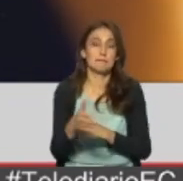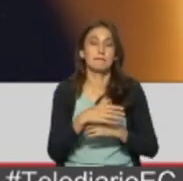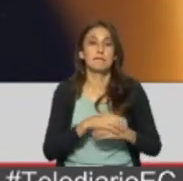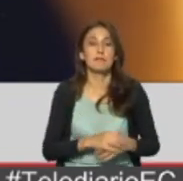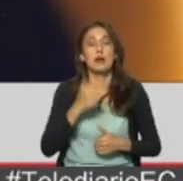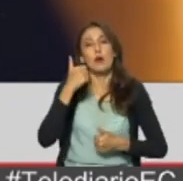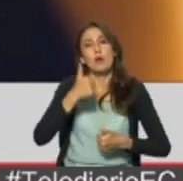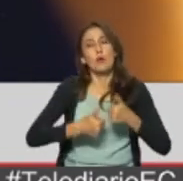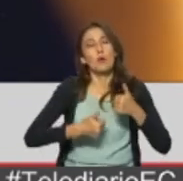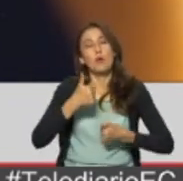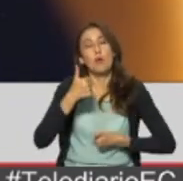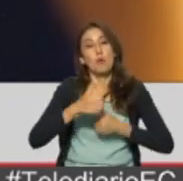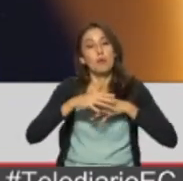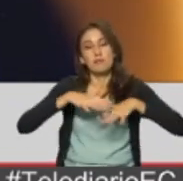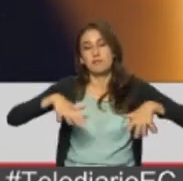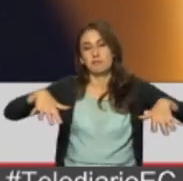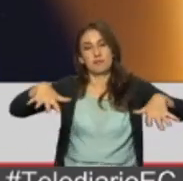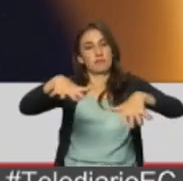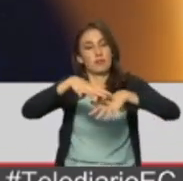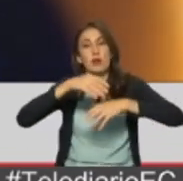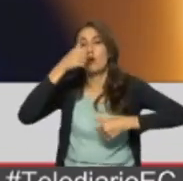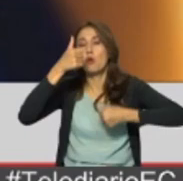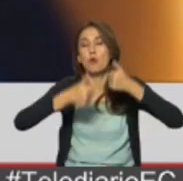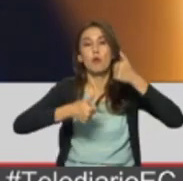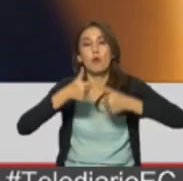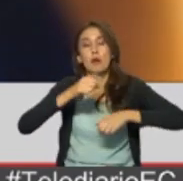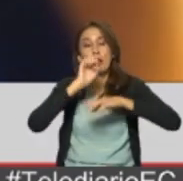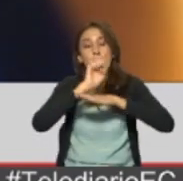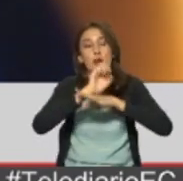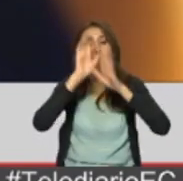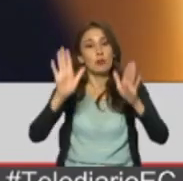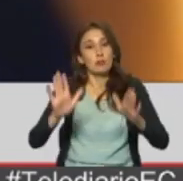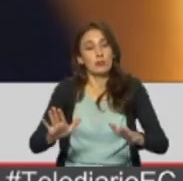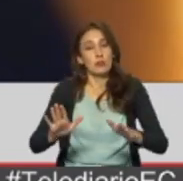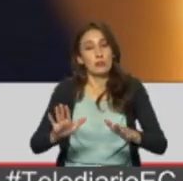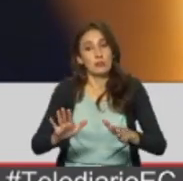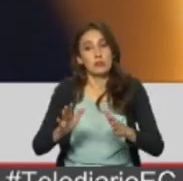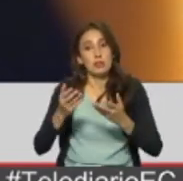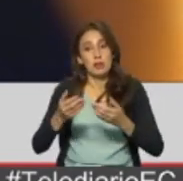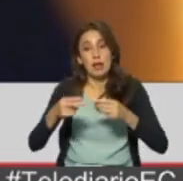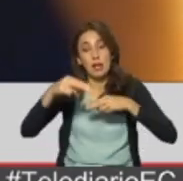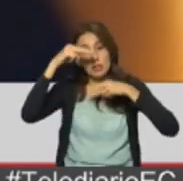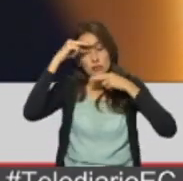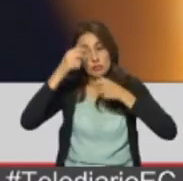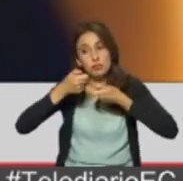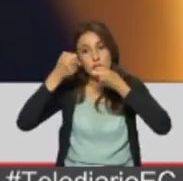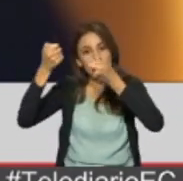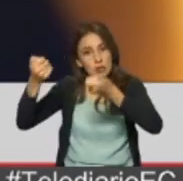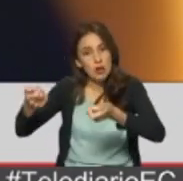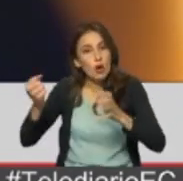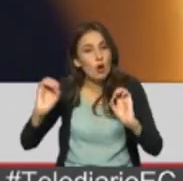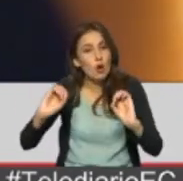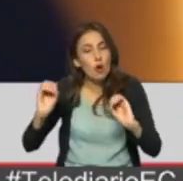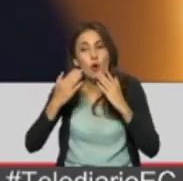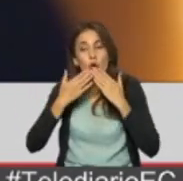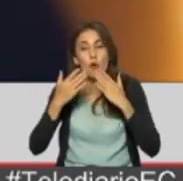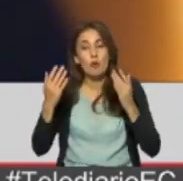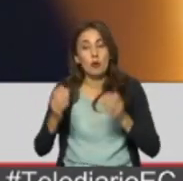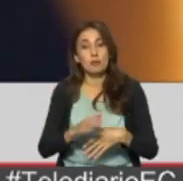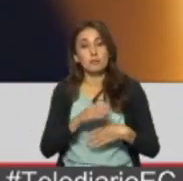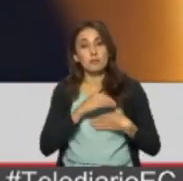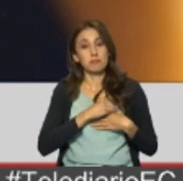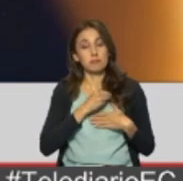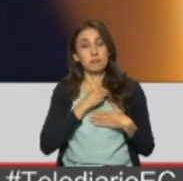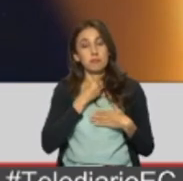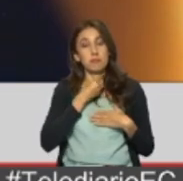es la situación de forma general de los compatriotas en China? ¿Han recibido alguna novedad frente a esta amenaza que se está viviendo